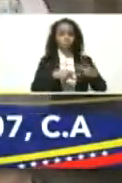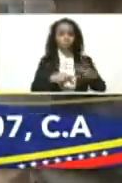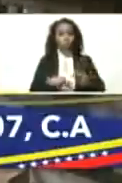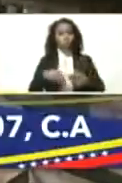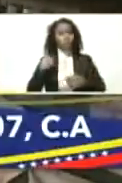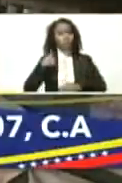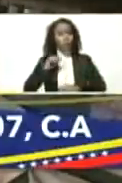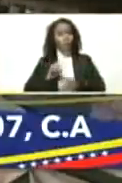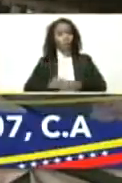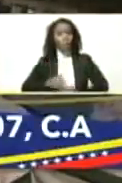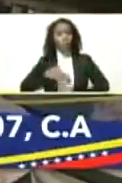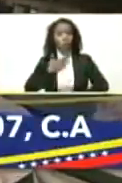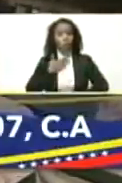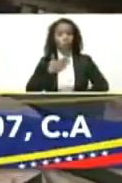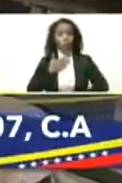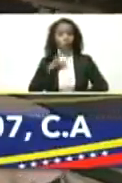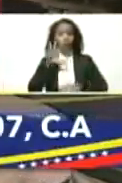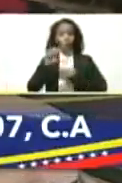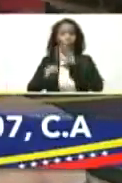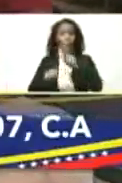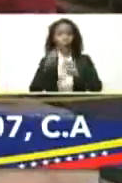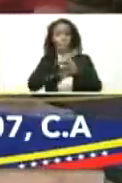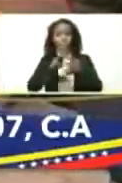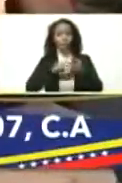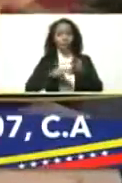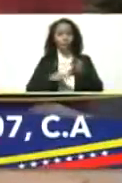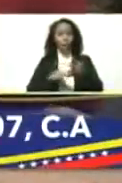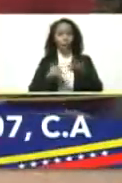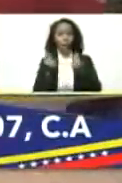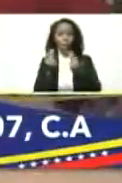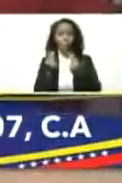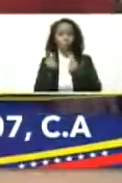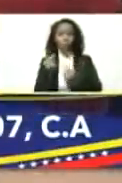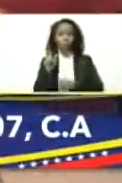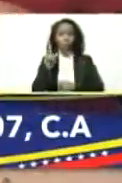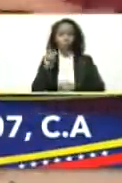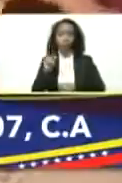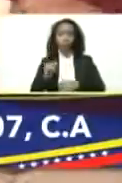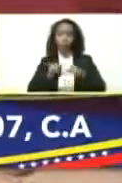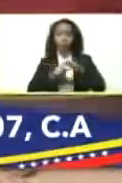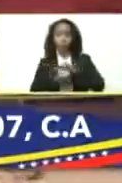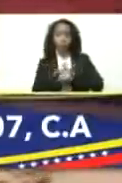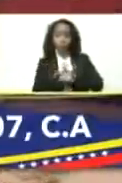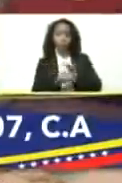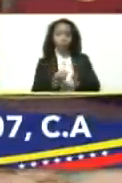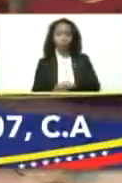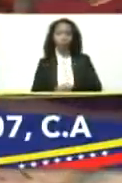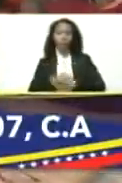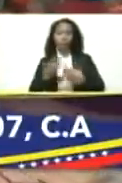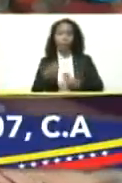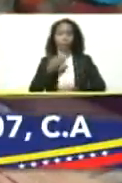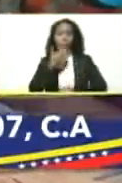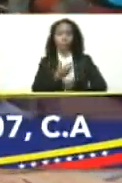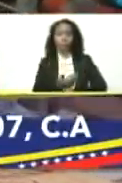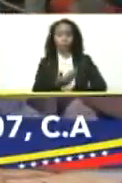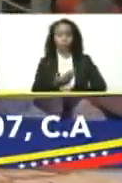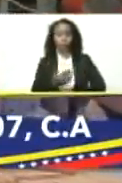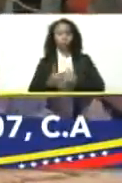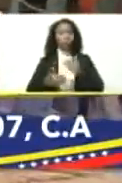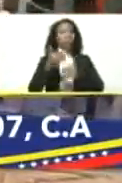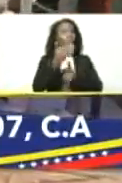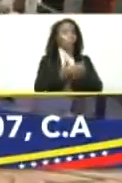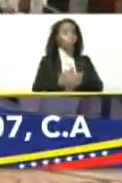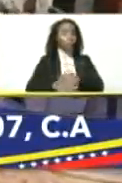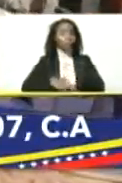la posibilidad de adquirir las materias primas a los precios justos, a los precios asequibles que nos permitan luego